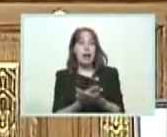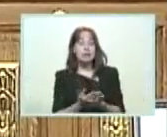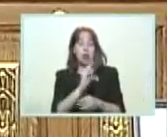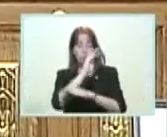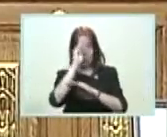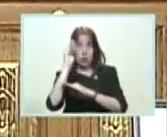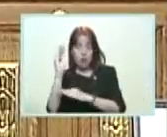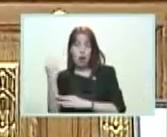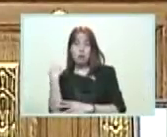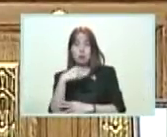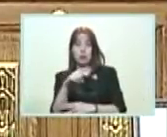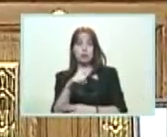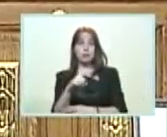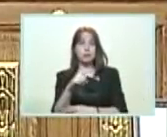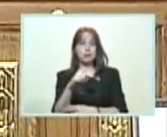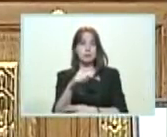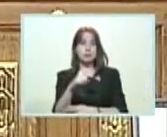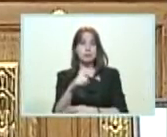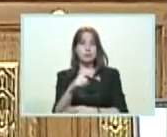previsiones que hemos tomado,